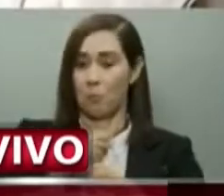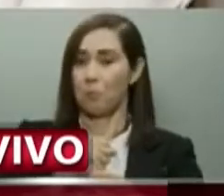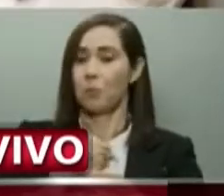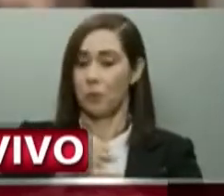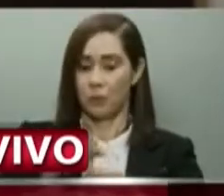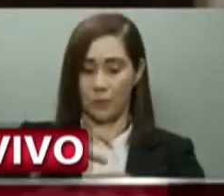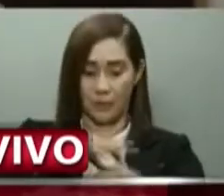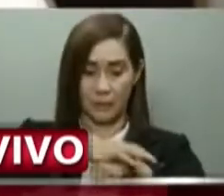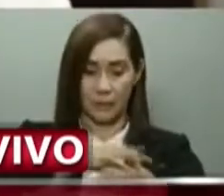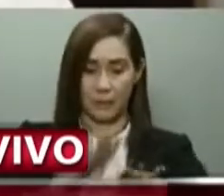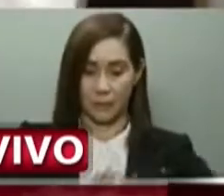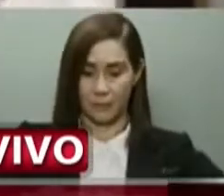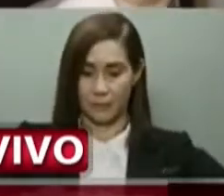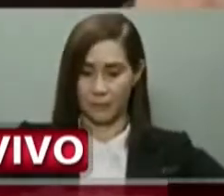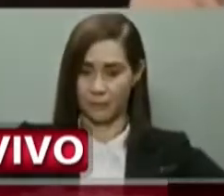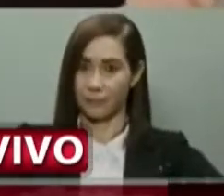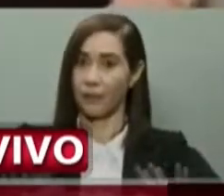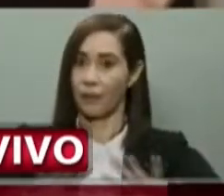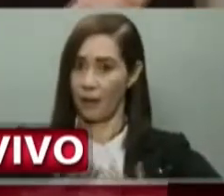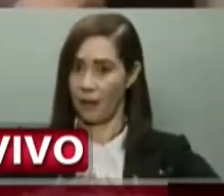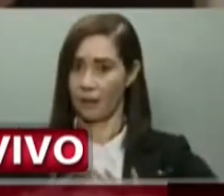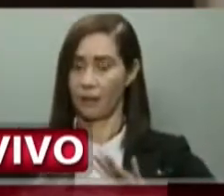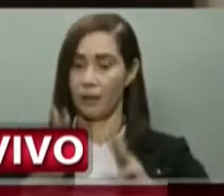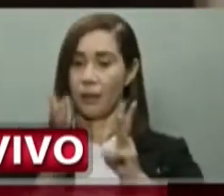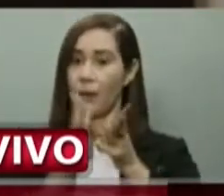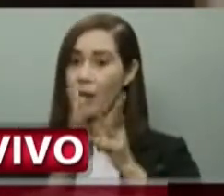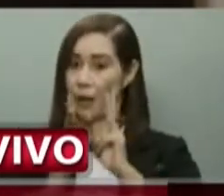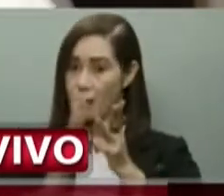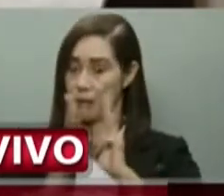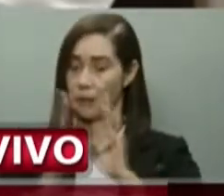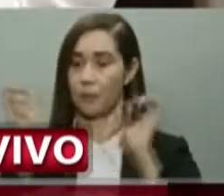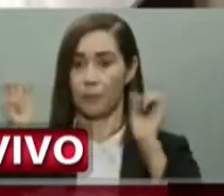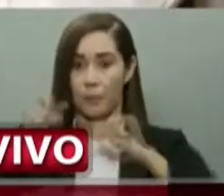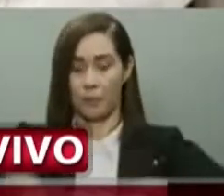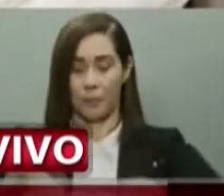de territorio, debido a la diversidad de su clima, pueden